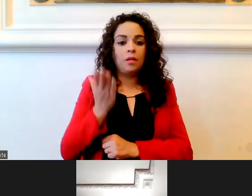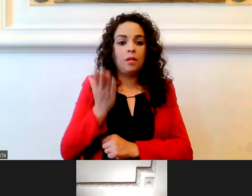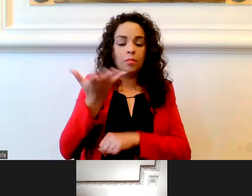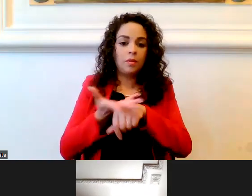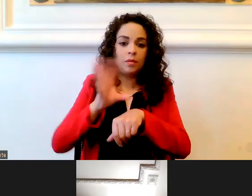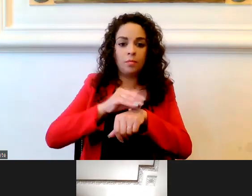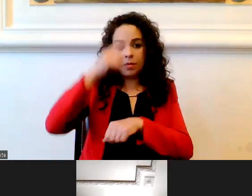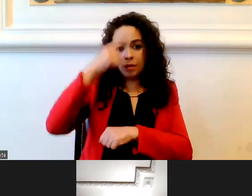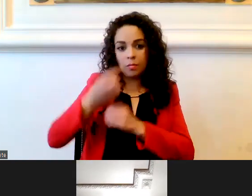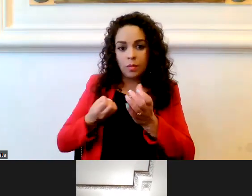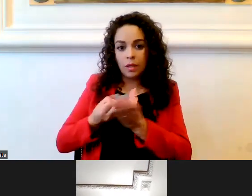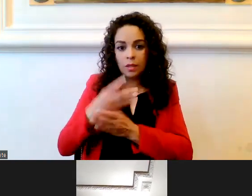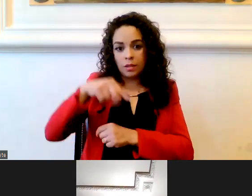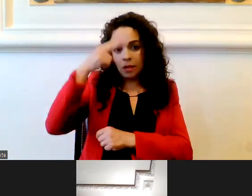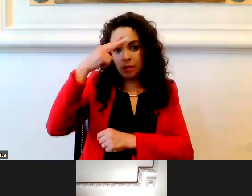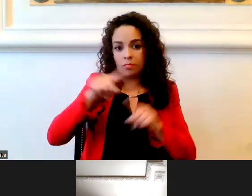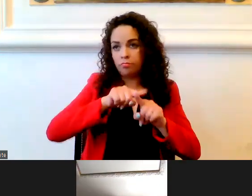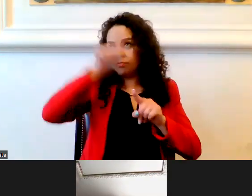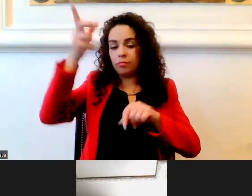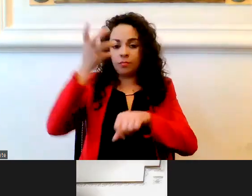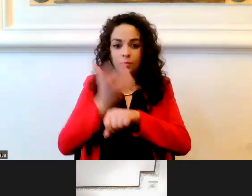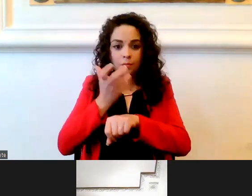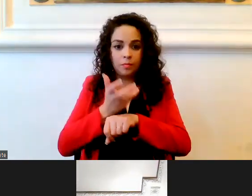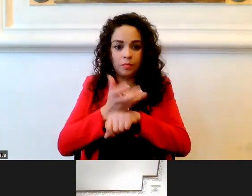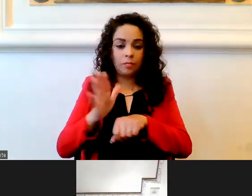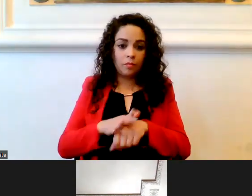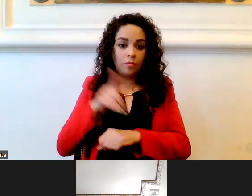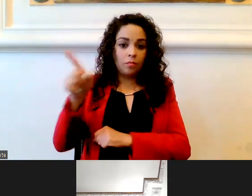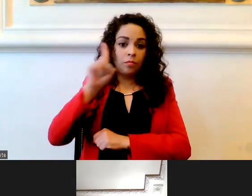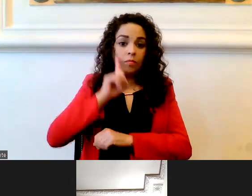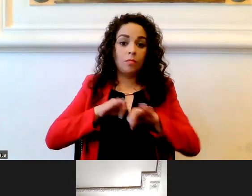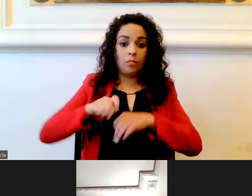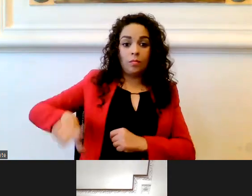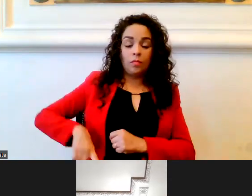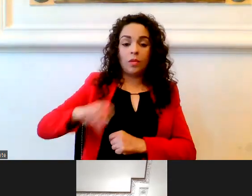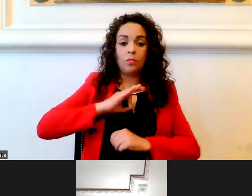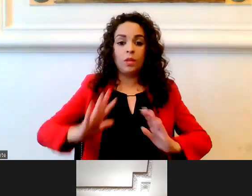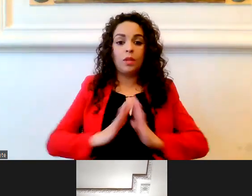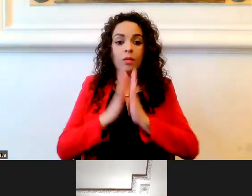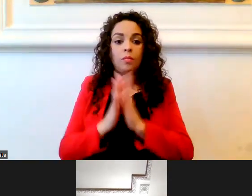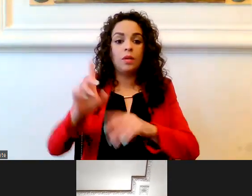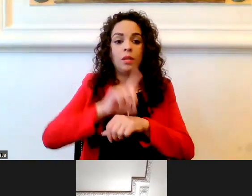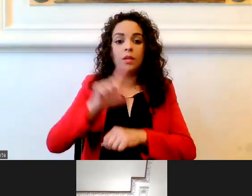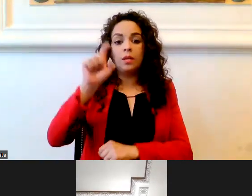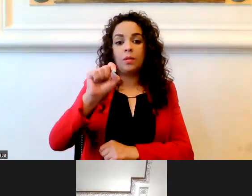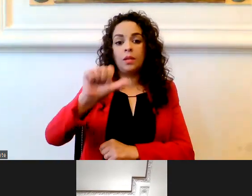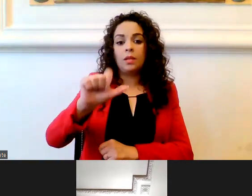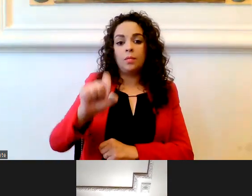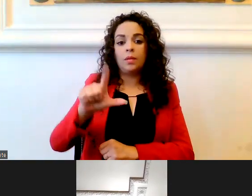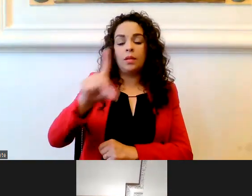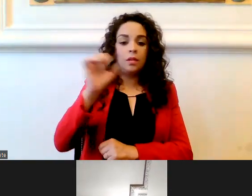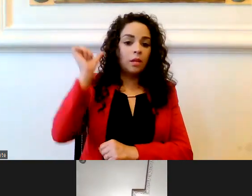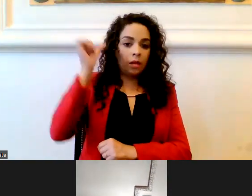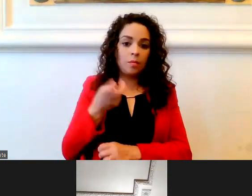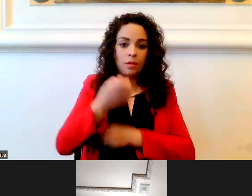país a fin de que dicha servidora pública pueda participar los días 26 y 27 de abril del presente año en